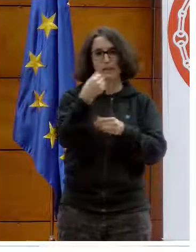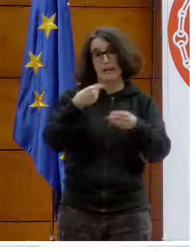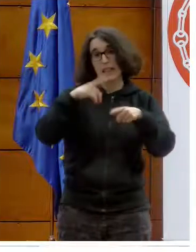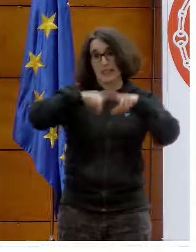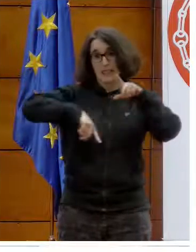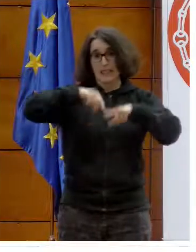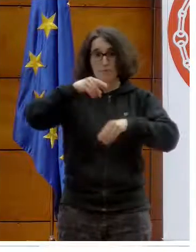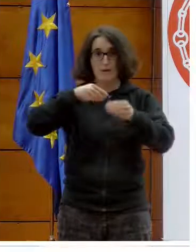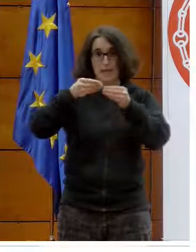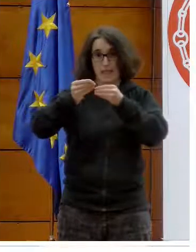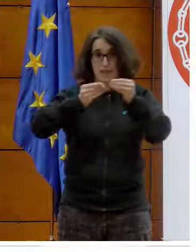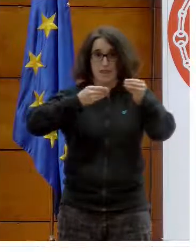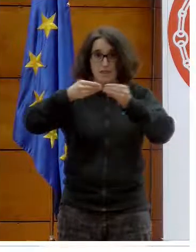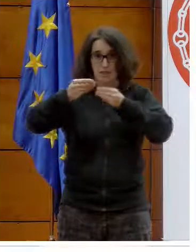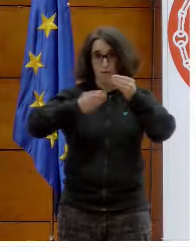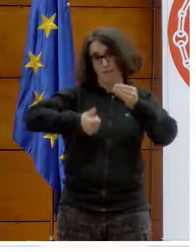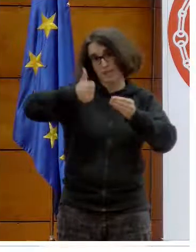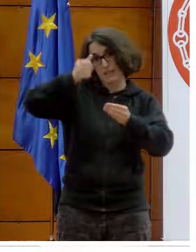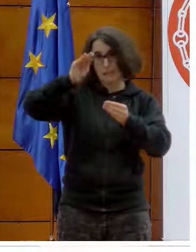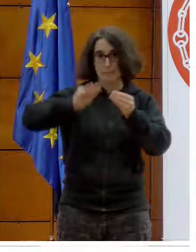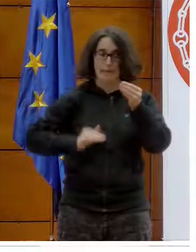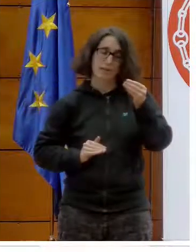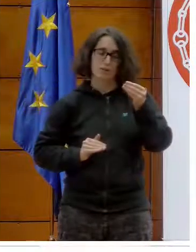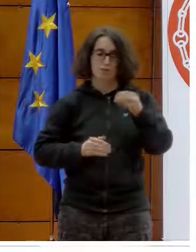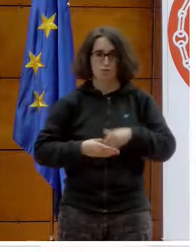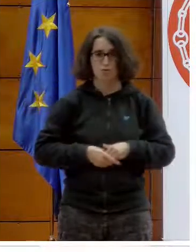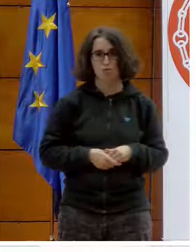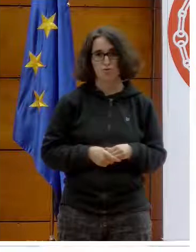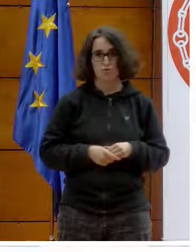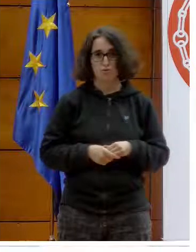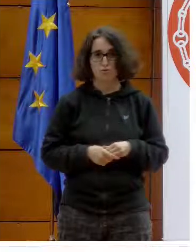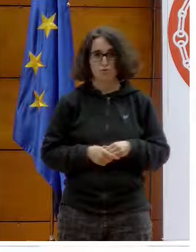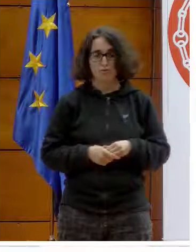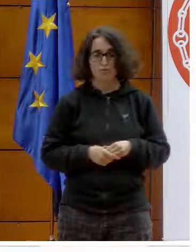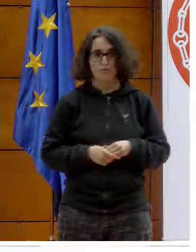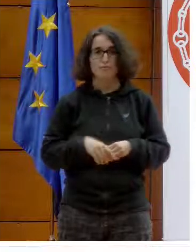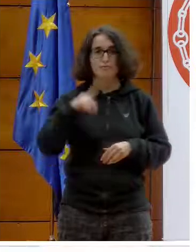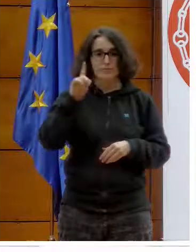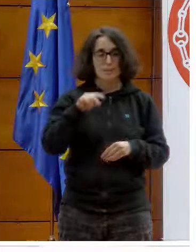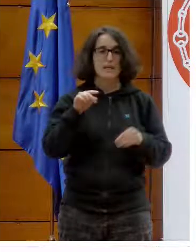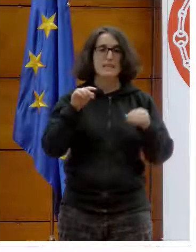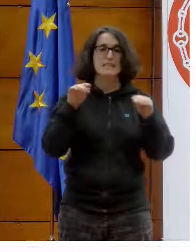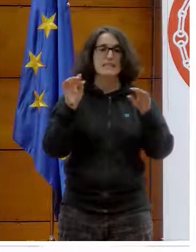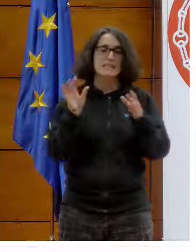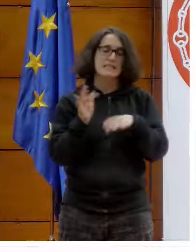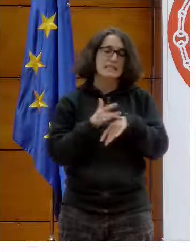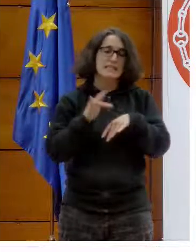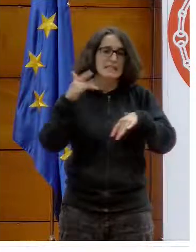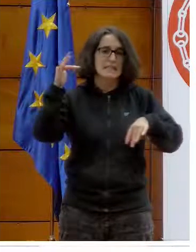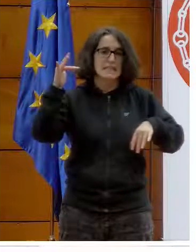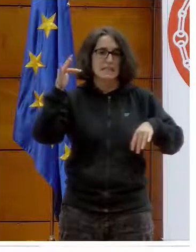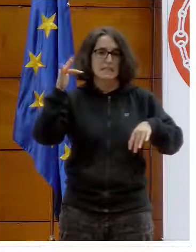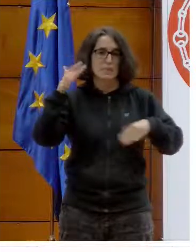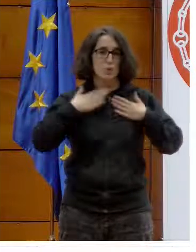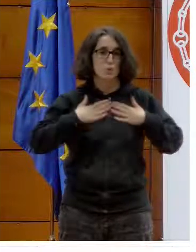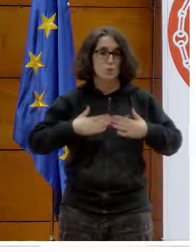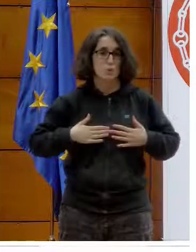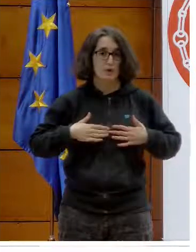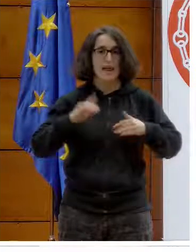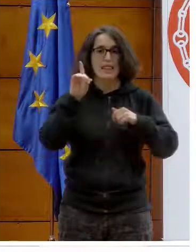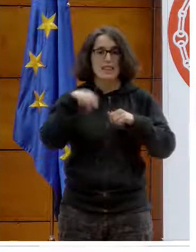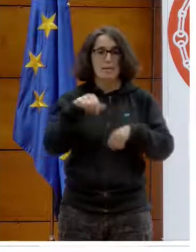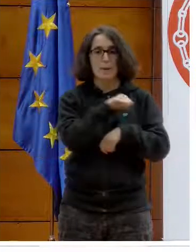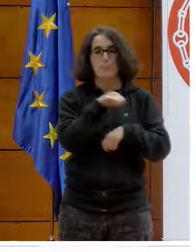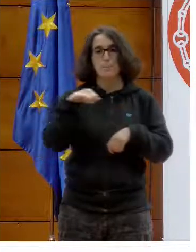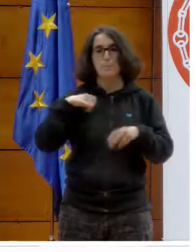mediante la escala de Ashworth modificada. Y hemos evaluado sensibilidad, tanto superficial, profunda como propioceptiva y